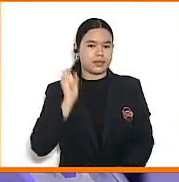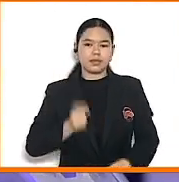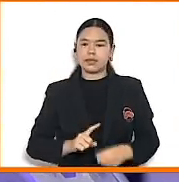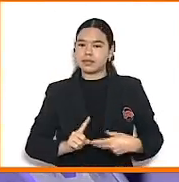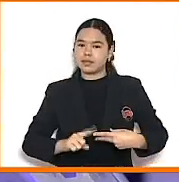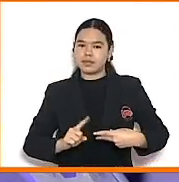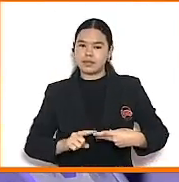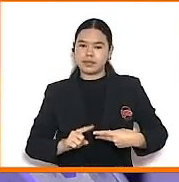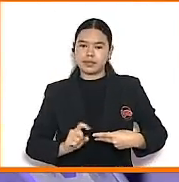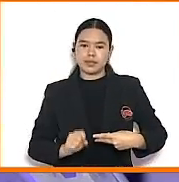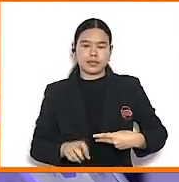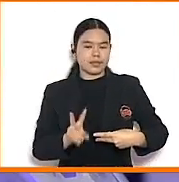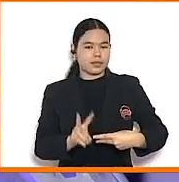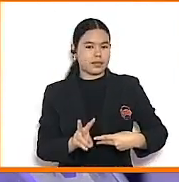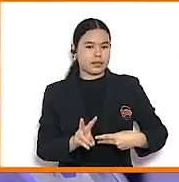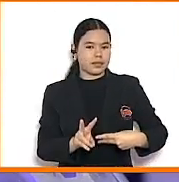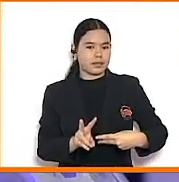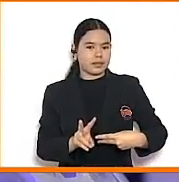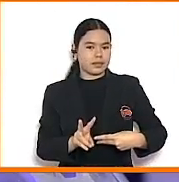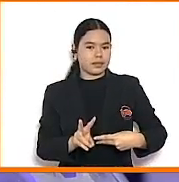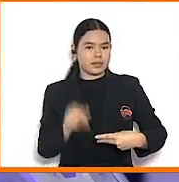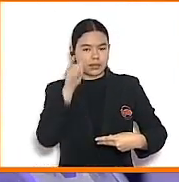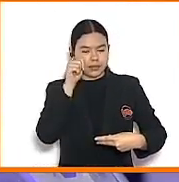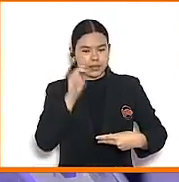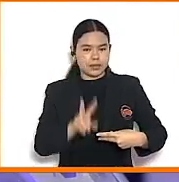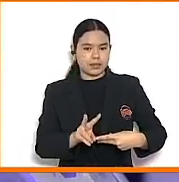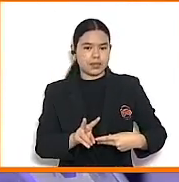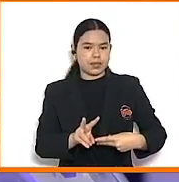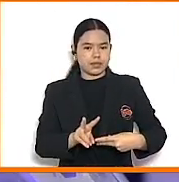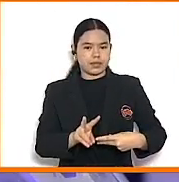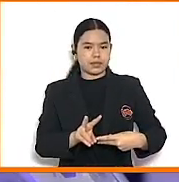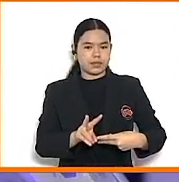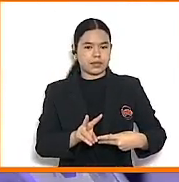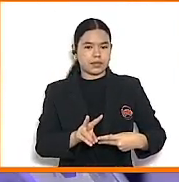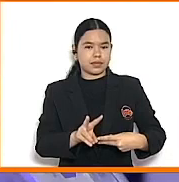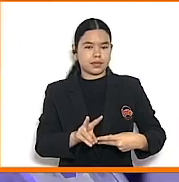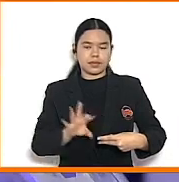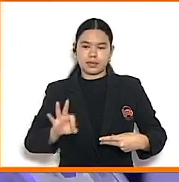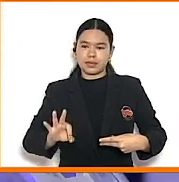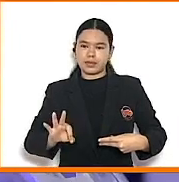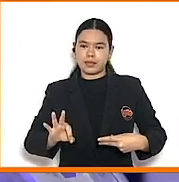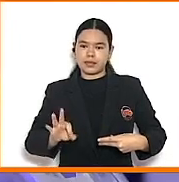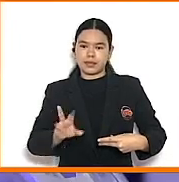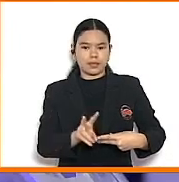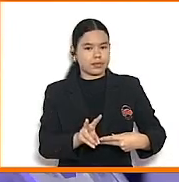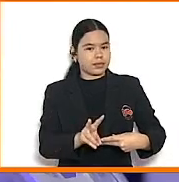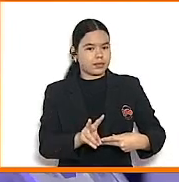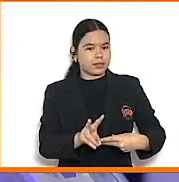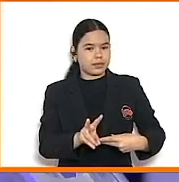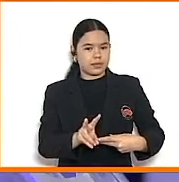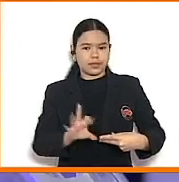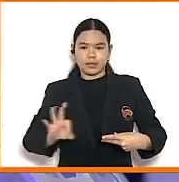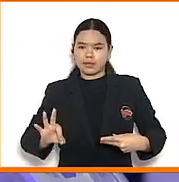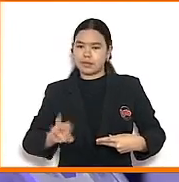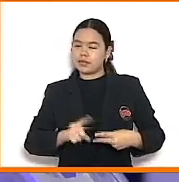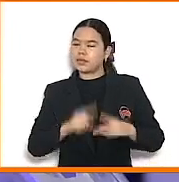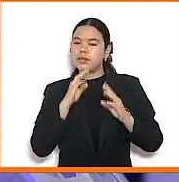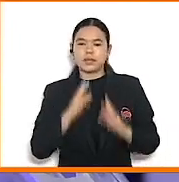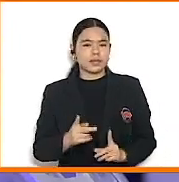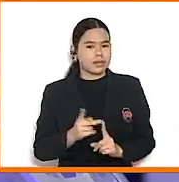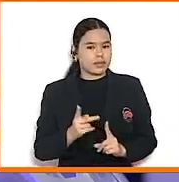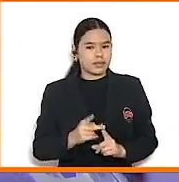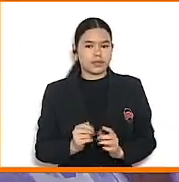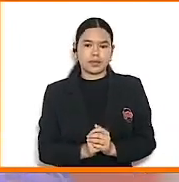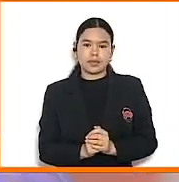primer dígito 2. Segundo dígito, atentos. Porque este es el 9. Primer número ganador es el 29 con su